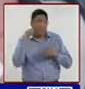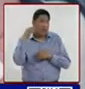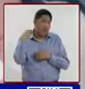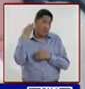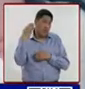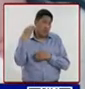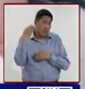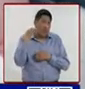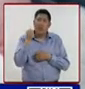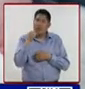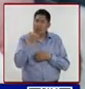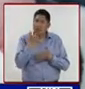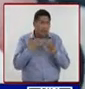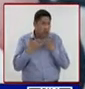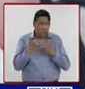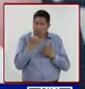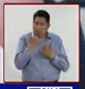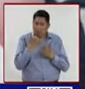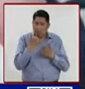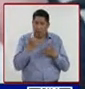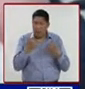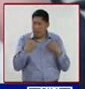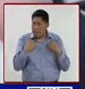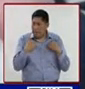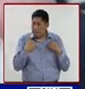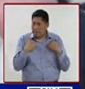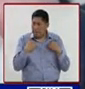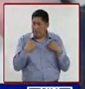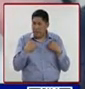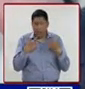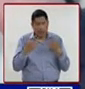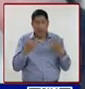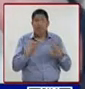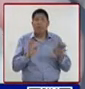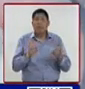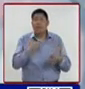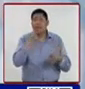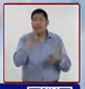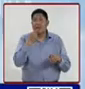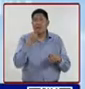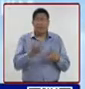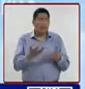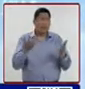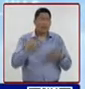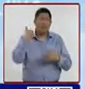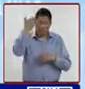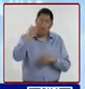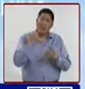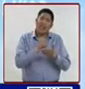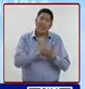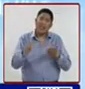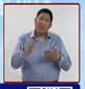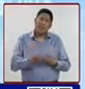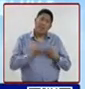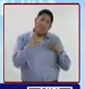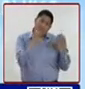A los hinchas, sobre todo tienen el rótulo de platín. Platín. Me decía la jefa de prensa que la próxima semana van a continuar